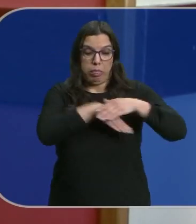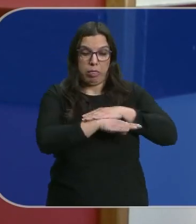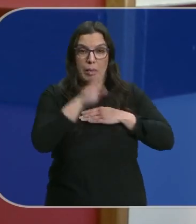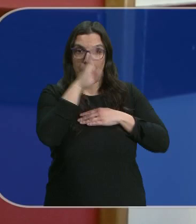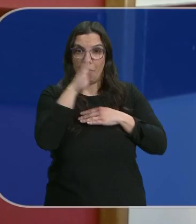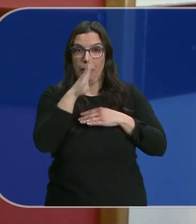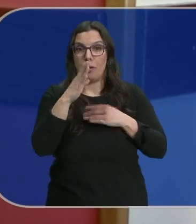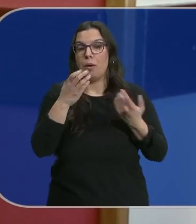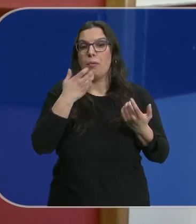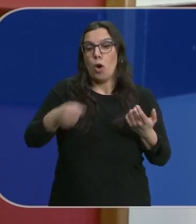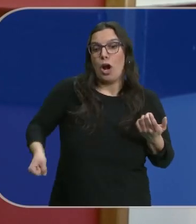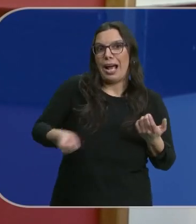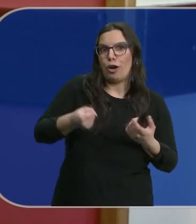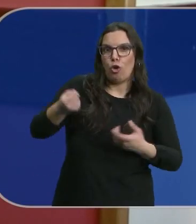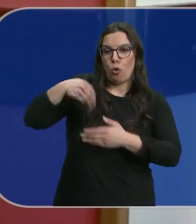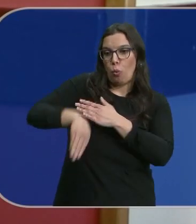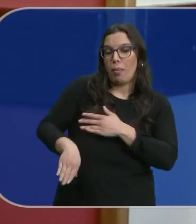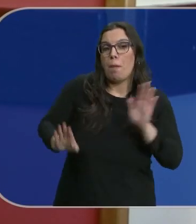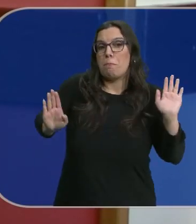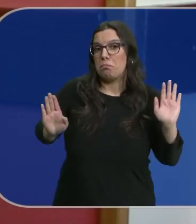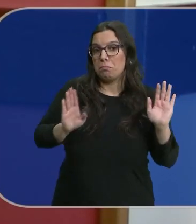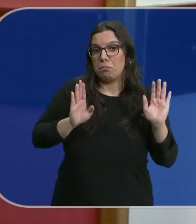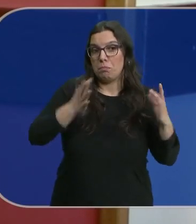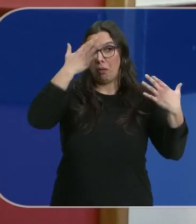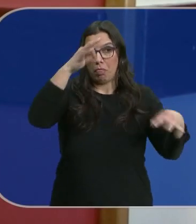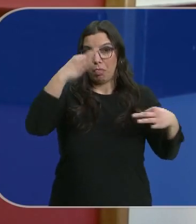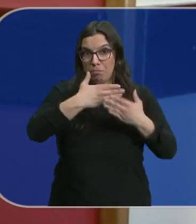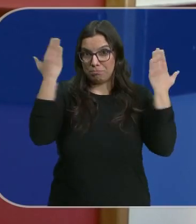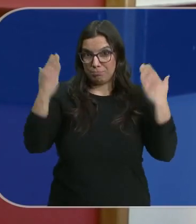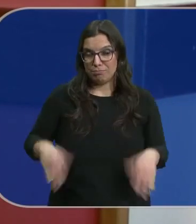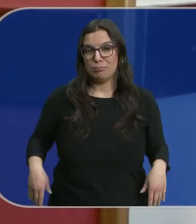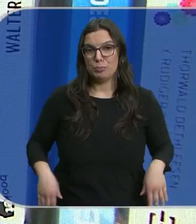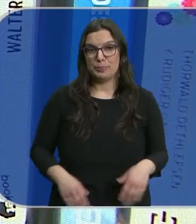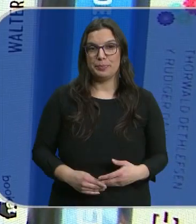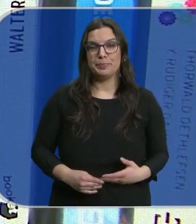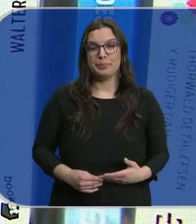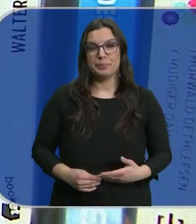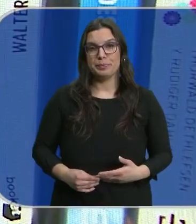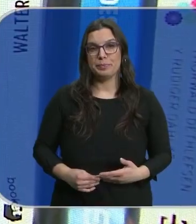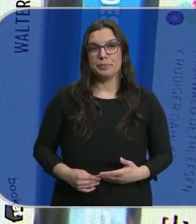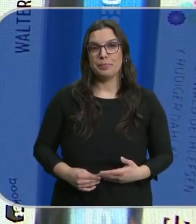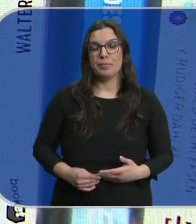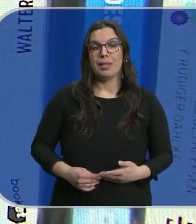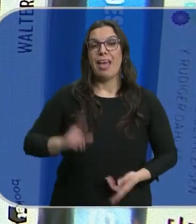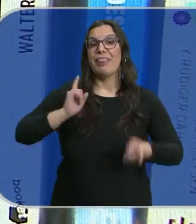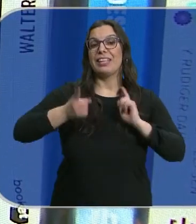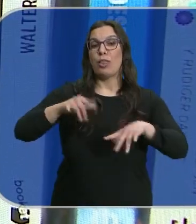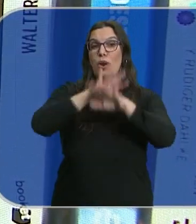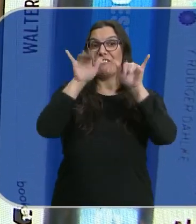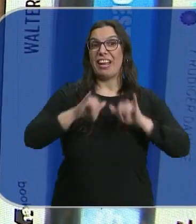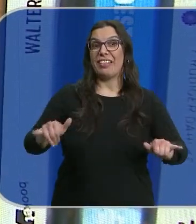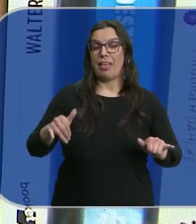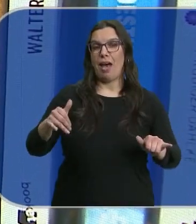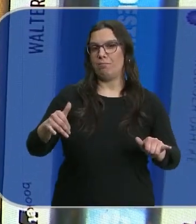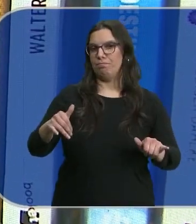fácilmente. Vas con un carrillo de la compra, la metes y te la llevas y ahí no se ha enterado nadie. La dictadura de la felicidad cada vez tiene